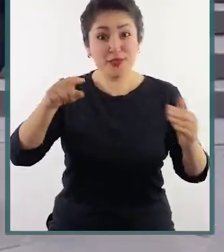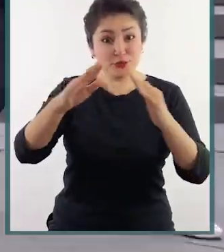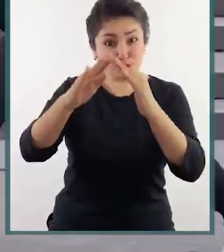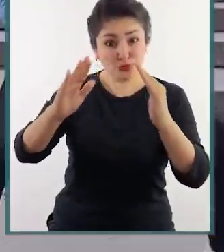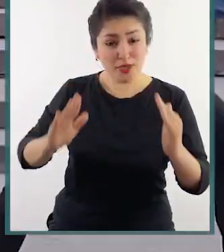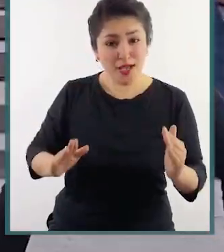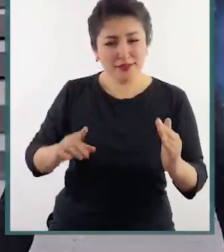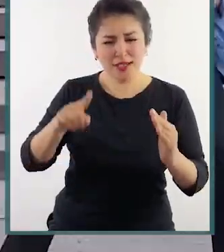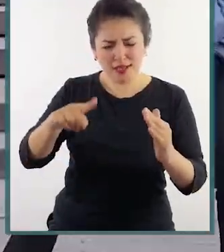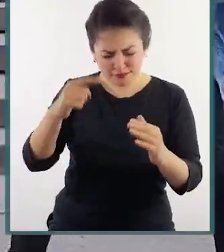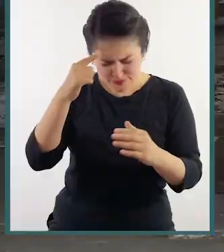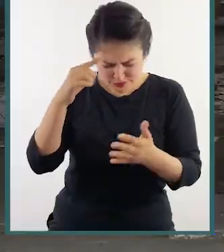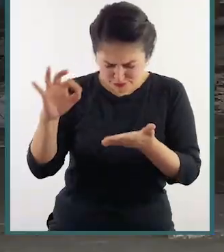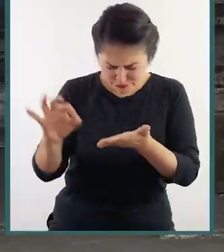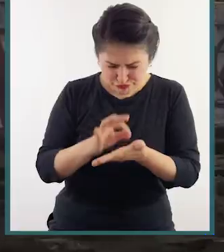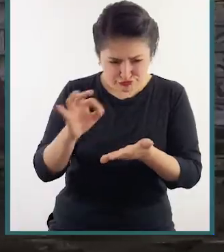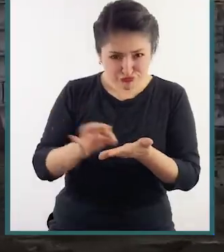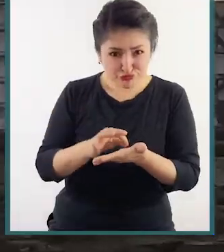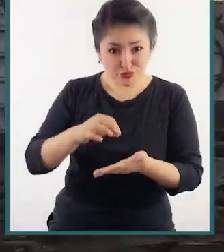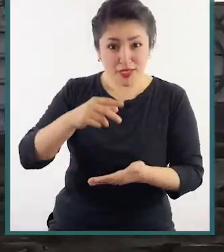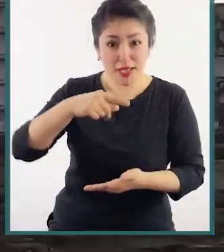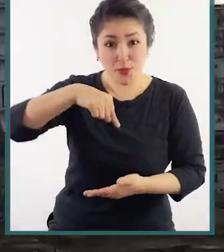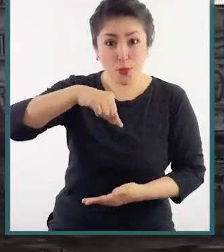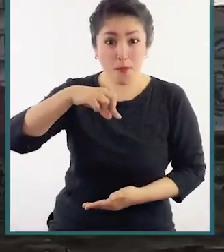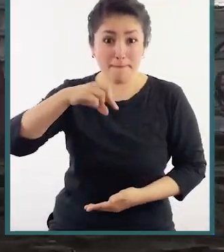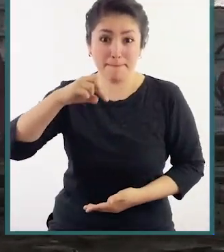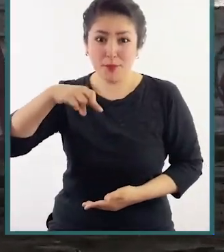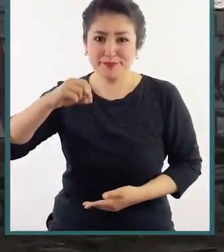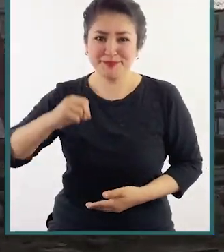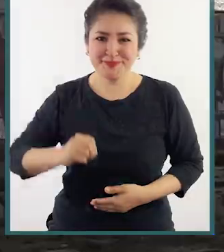su casa, con su creación, el K-pop.